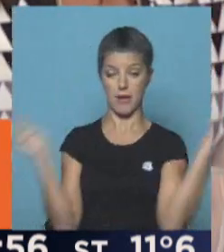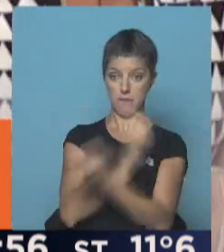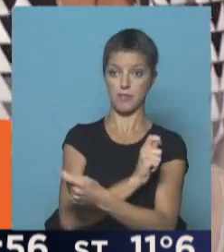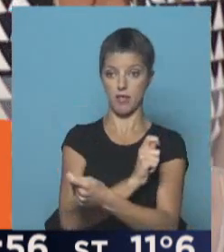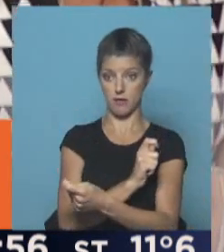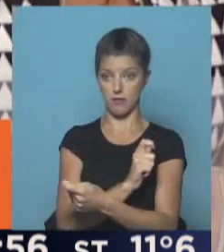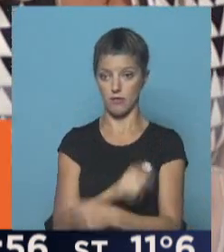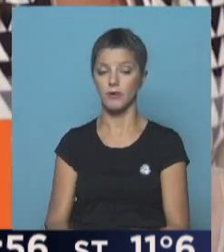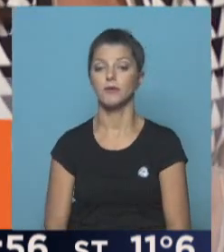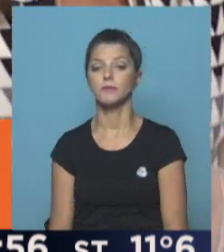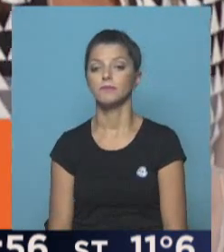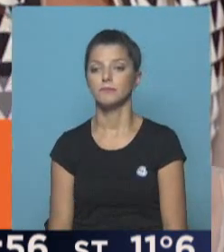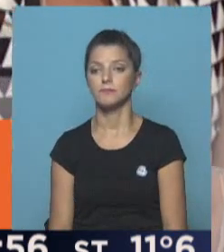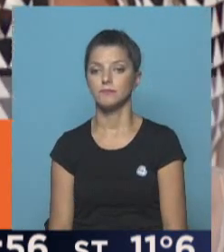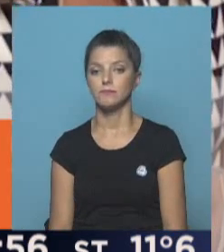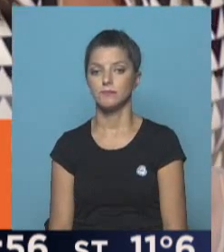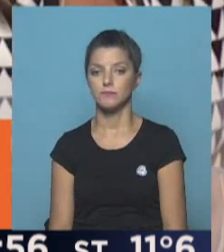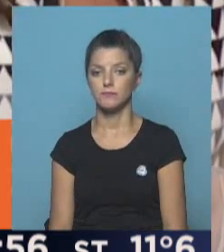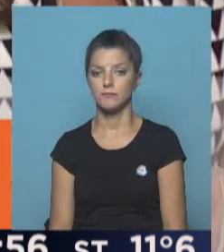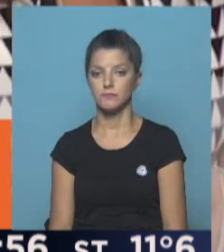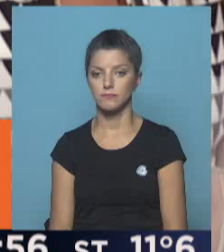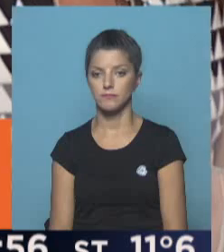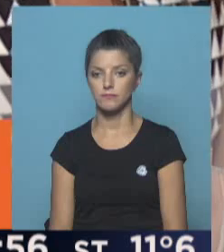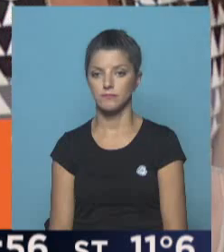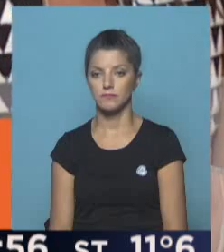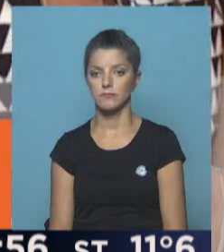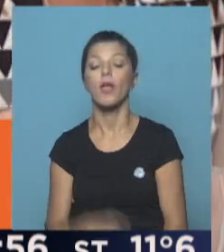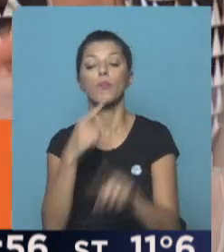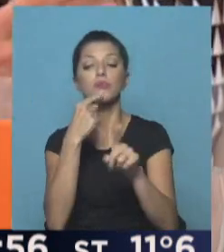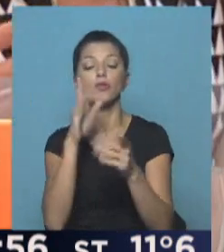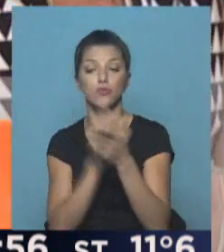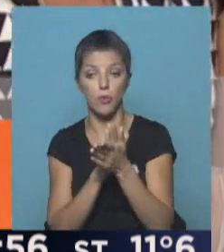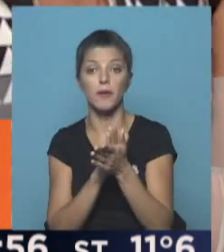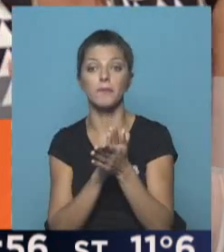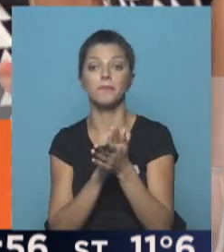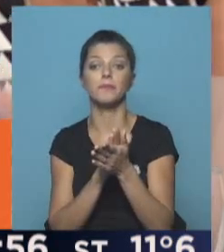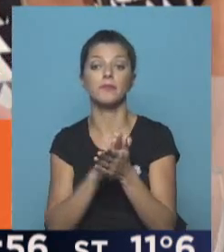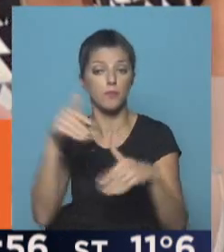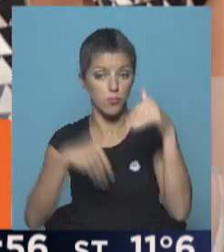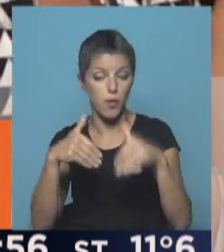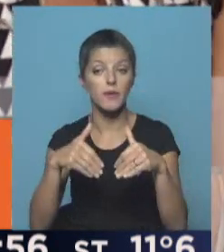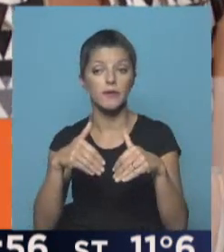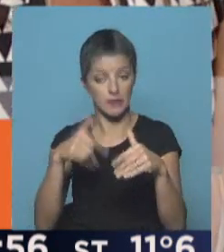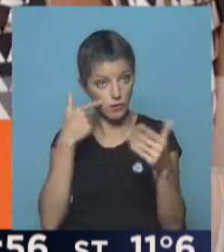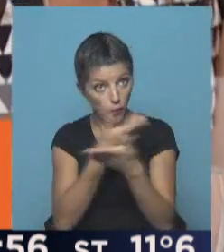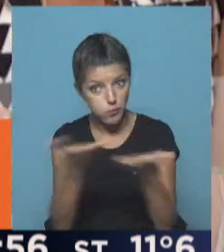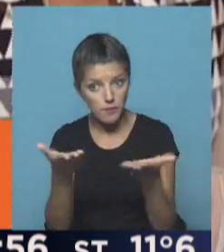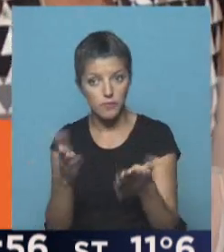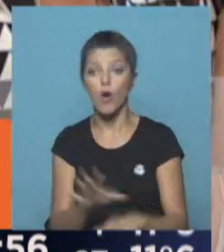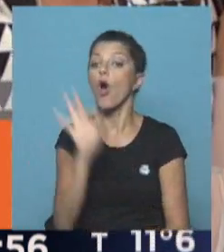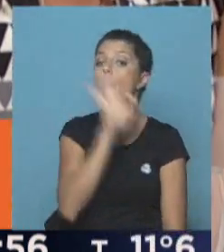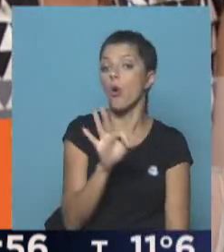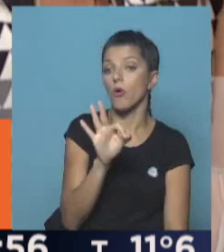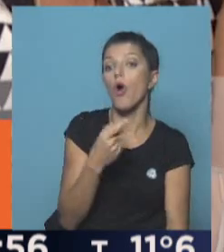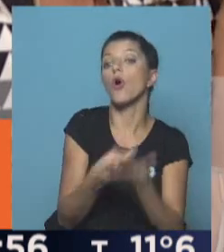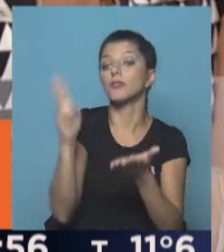esto como bien dicen decían ustedes sobre la cuestión plebiscitaria lo pone sobre la mesa bueno esto es una